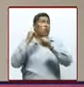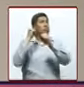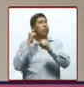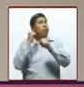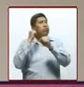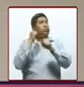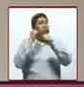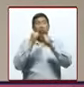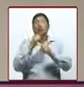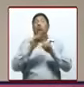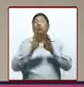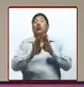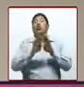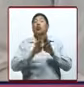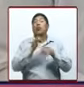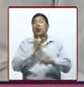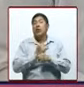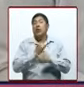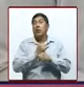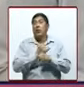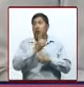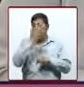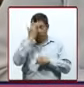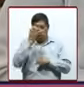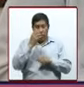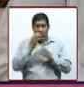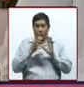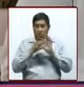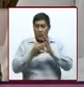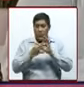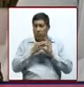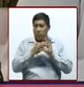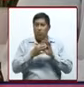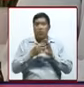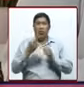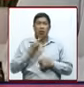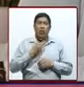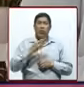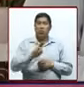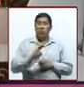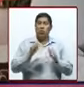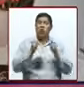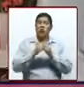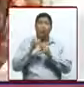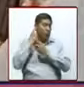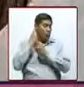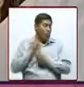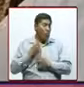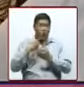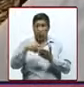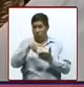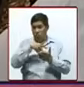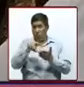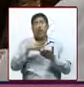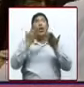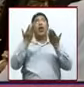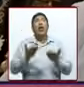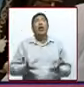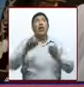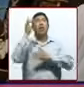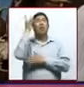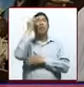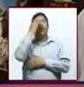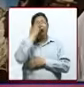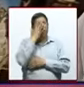de la iglesia. ¿Por qué lo estamos uniendo? ¿Por qué vemos este enlace de lo religioso con el folclore? Aquí en Bolivia